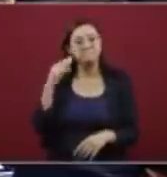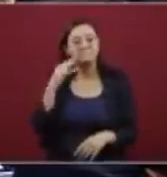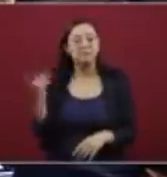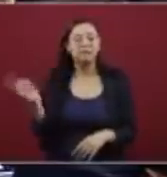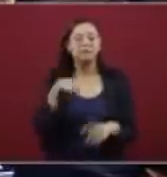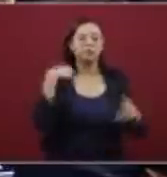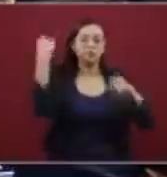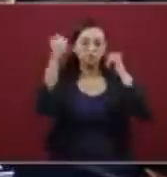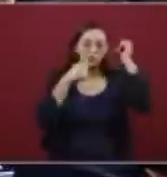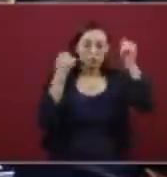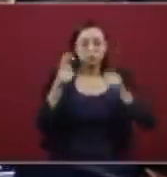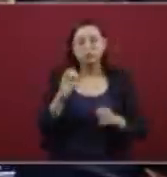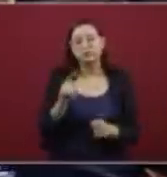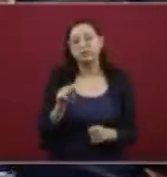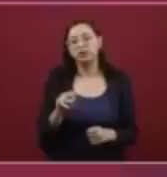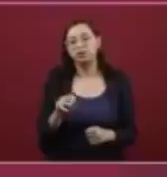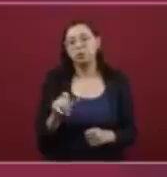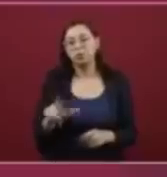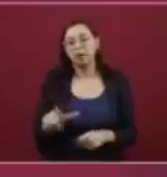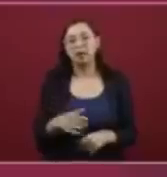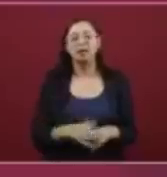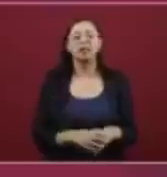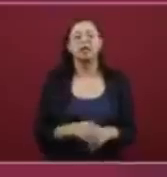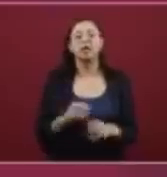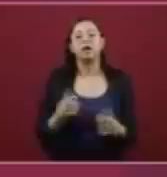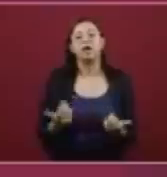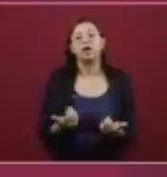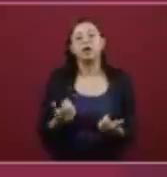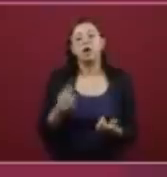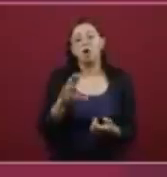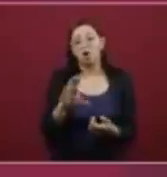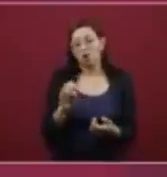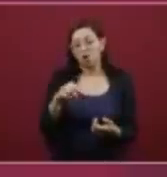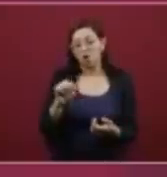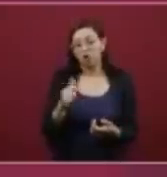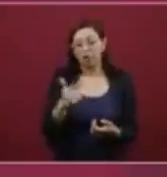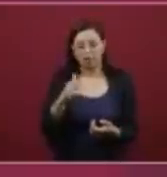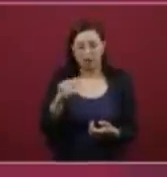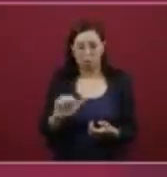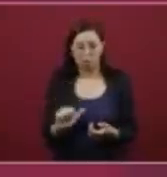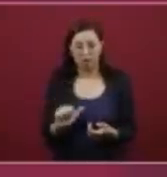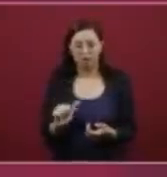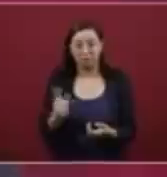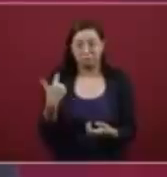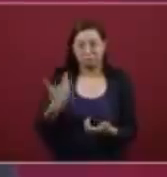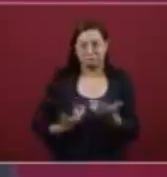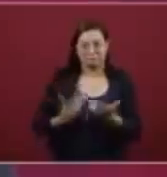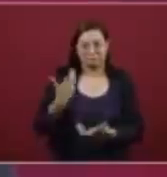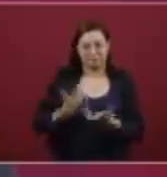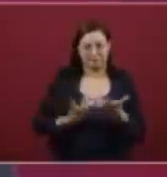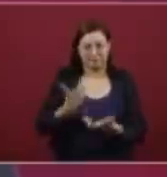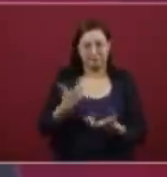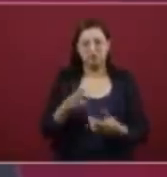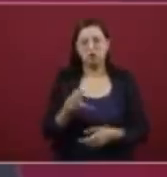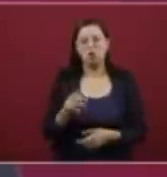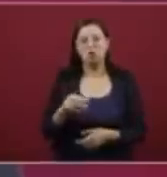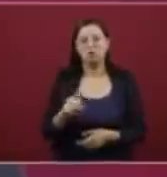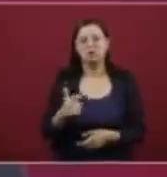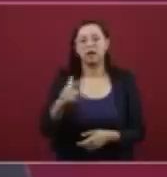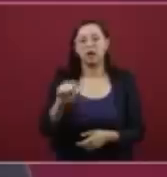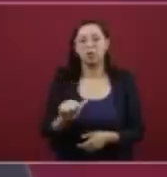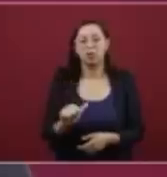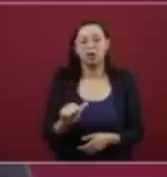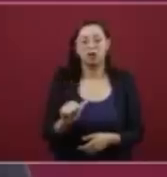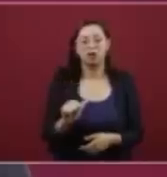Chetumal, Conagua, ahora que pasó lo del incendio, pues